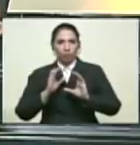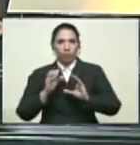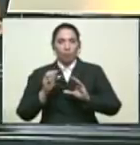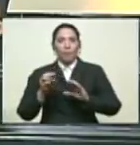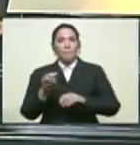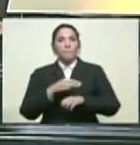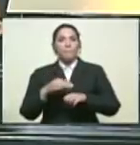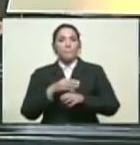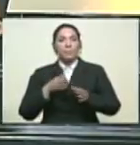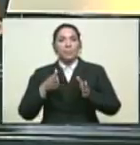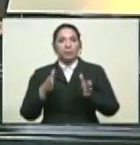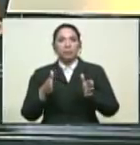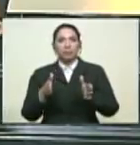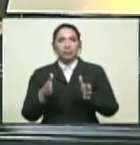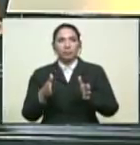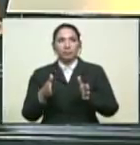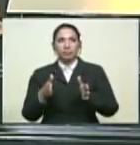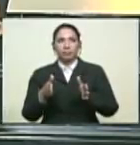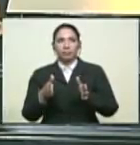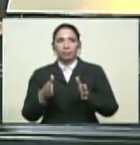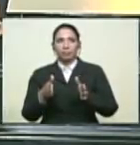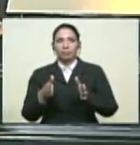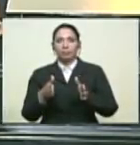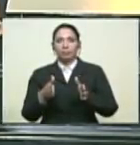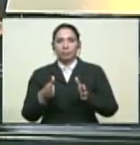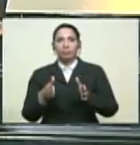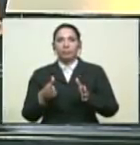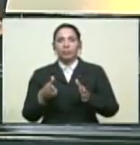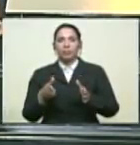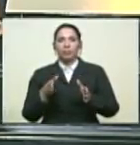ministros, ministras del gabinete,